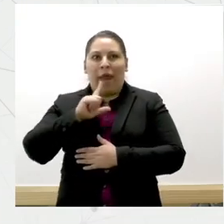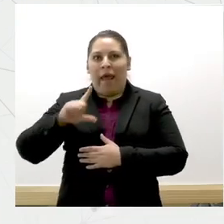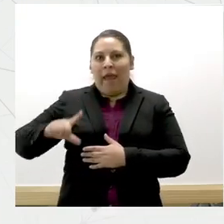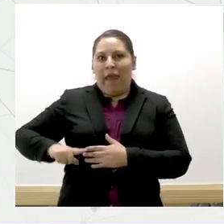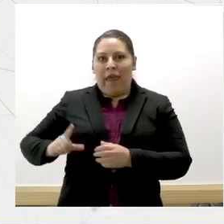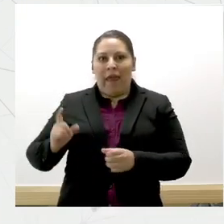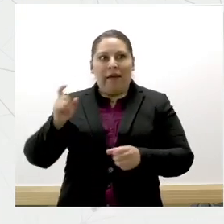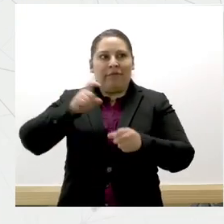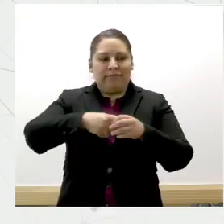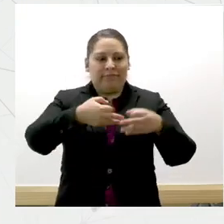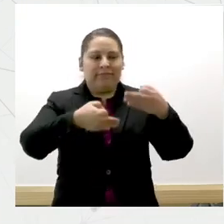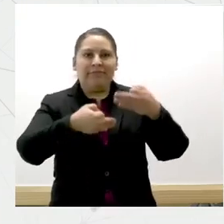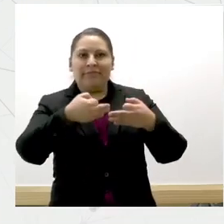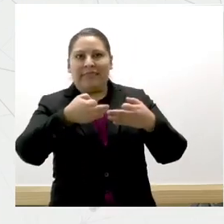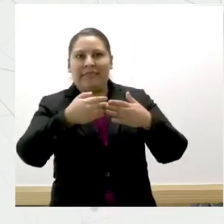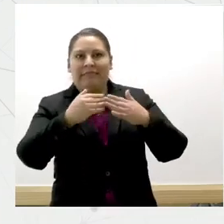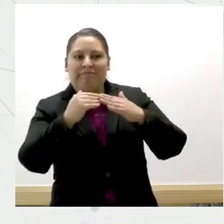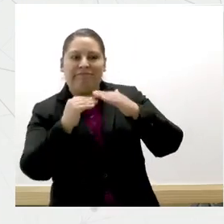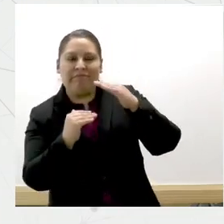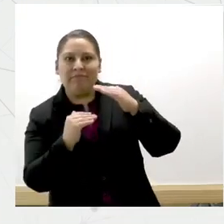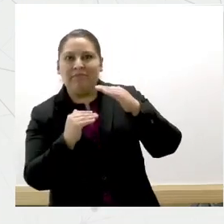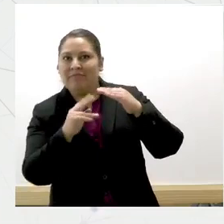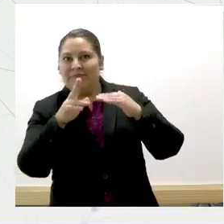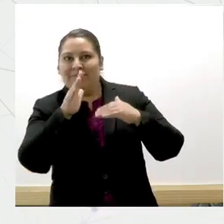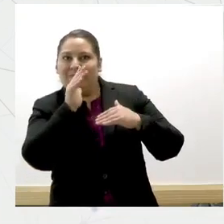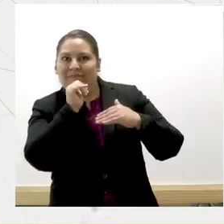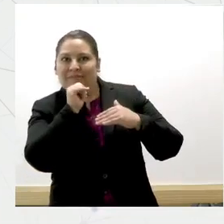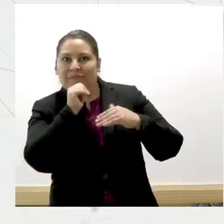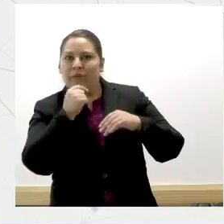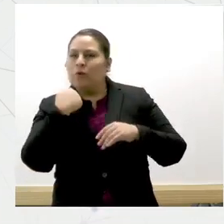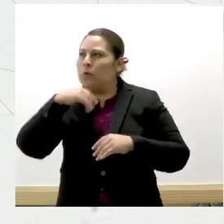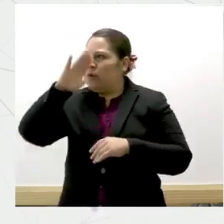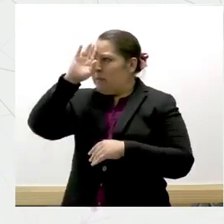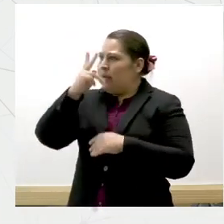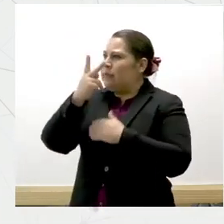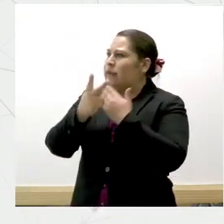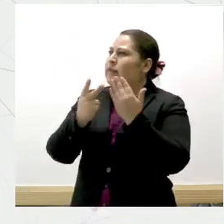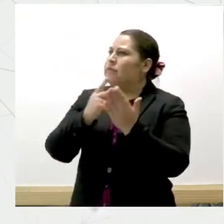¿no?, nos preguntan que qué opinas de las acciones afirmativas.